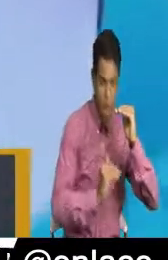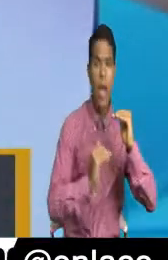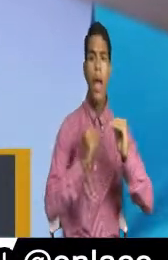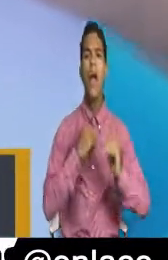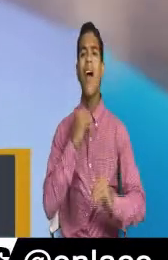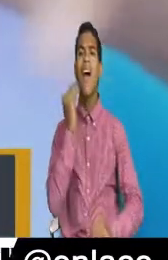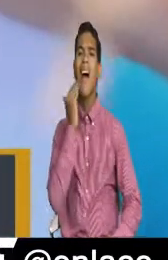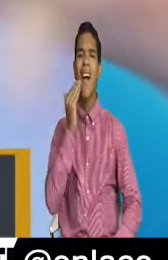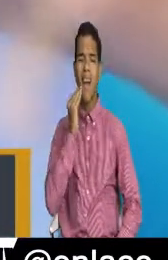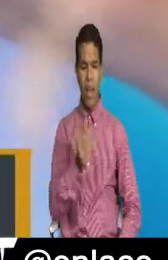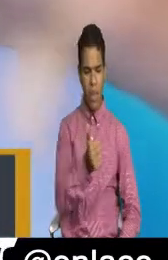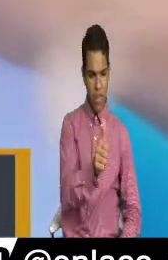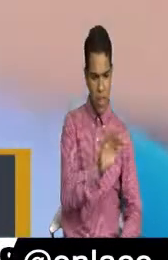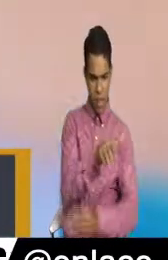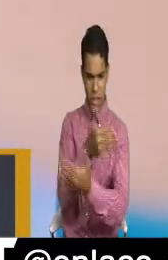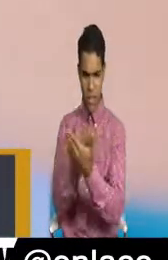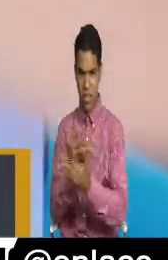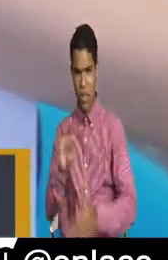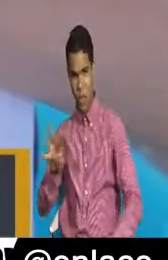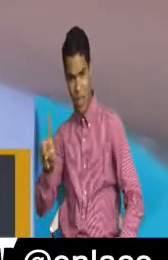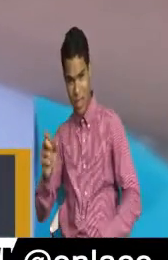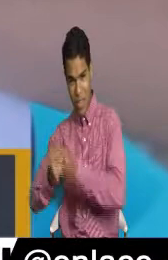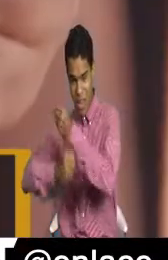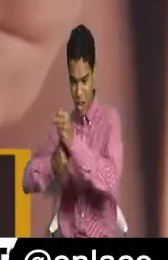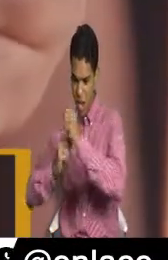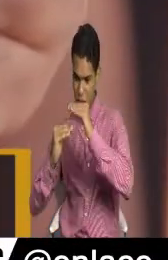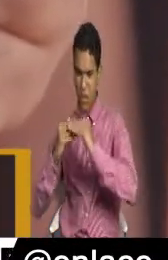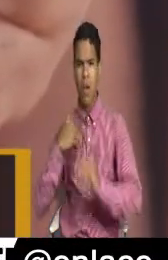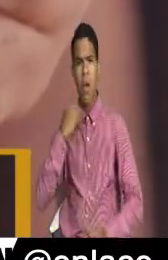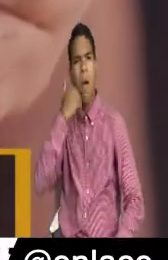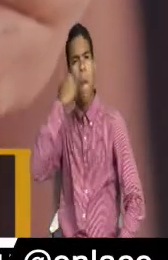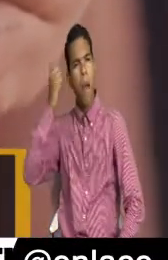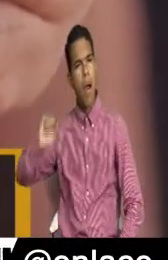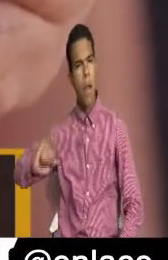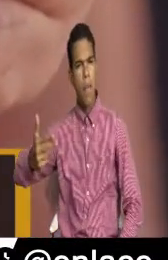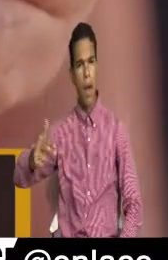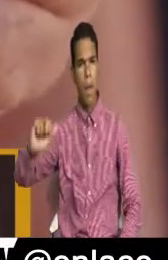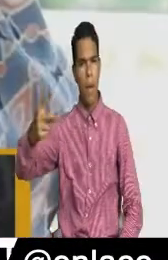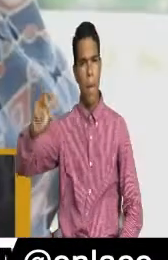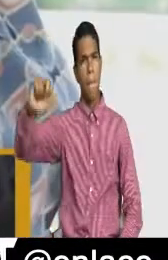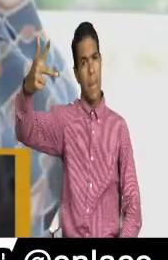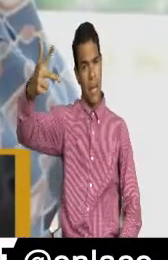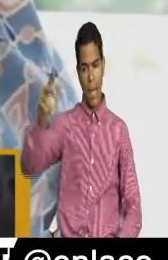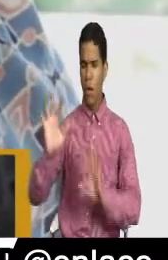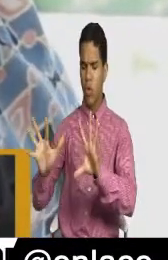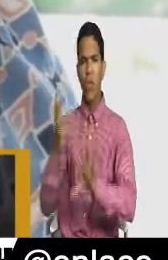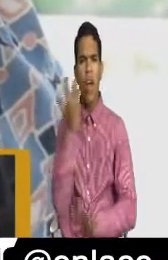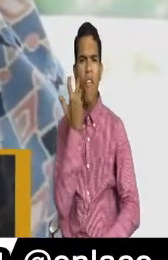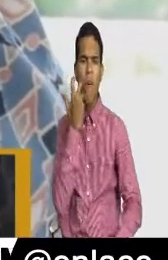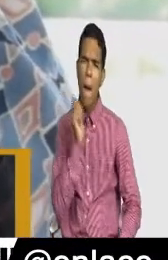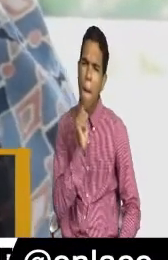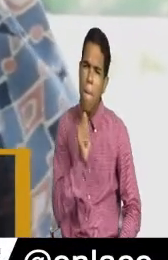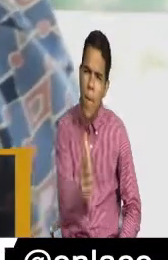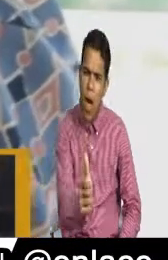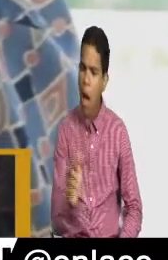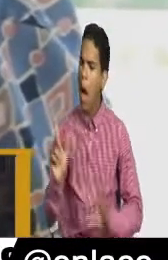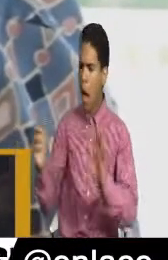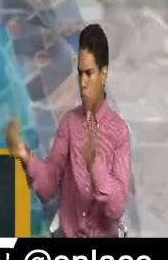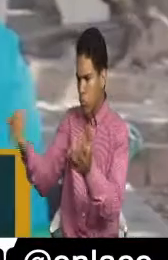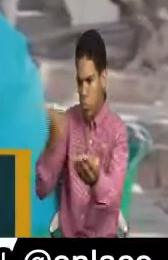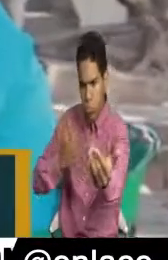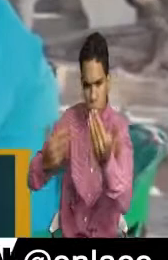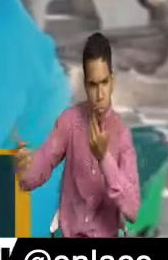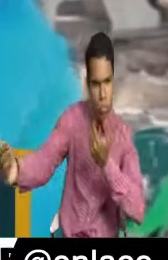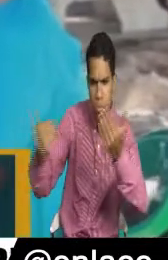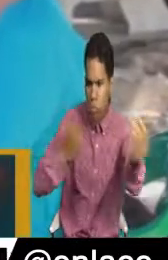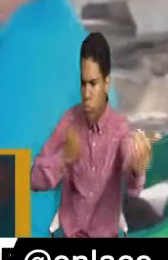49 años de edad, en estado de gestación, adultos mayores y personas con enfermedades crónicas fueron atendidas durante el fin de semana en